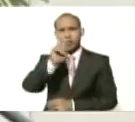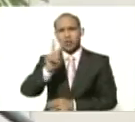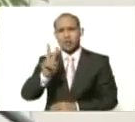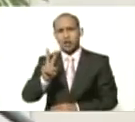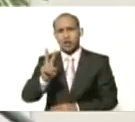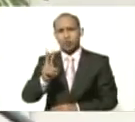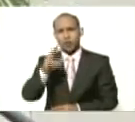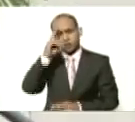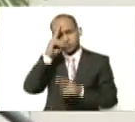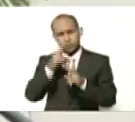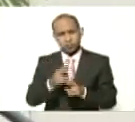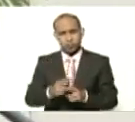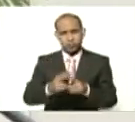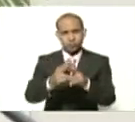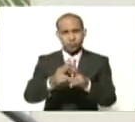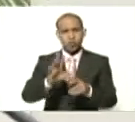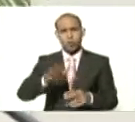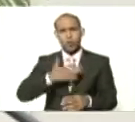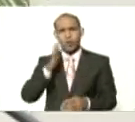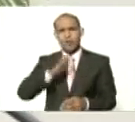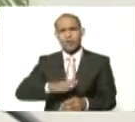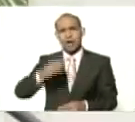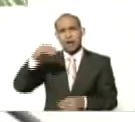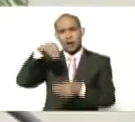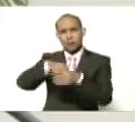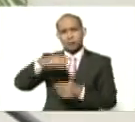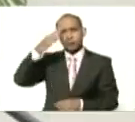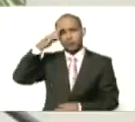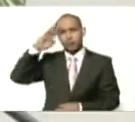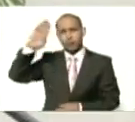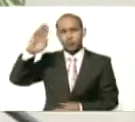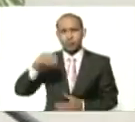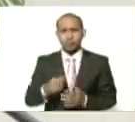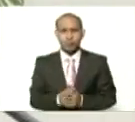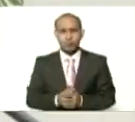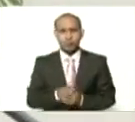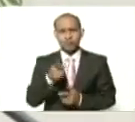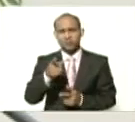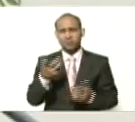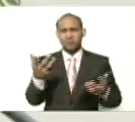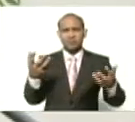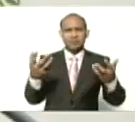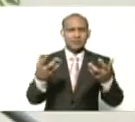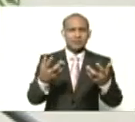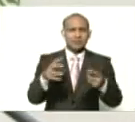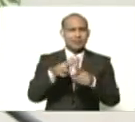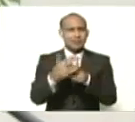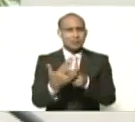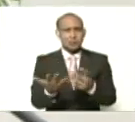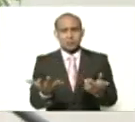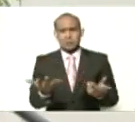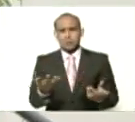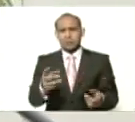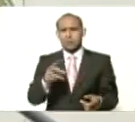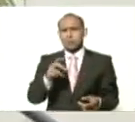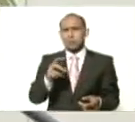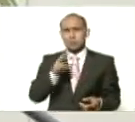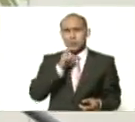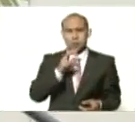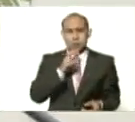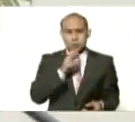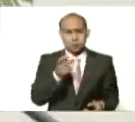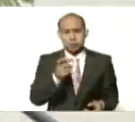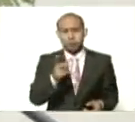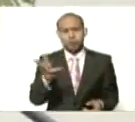realmente honrada de poder estar en Cuba en medio de una coyuntura, como decía el viceprimer ministro, a